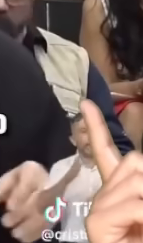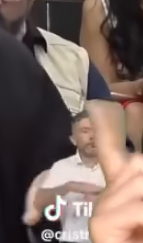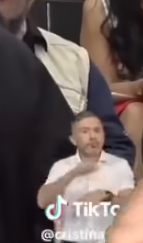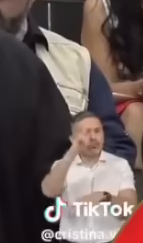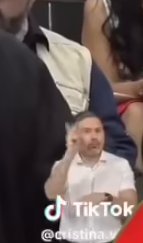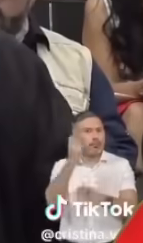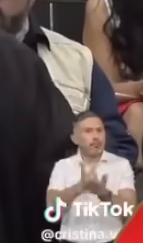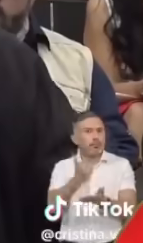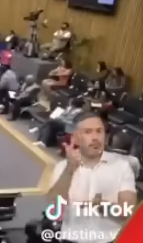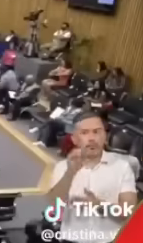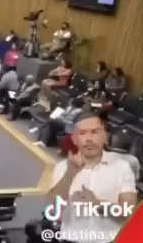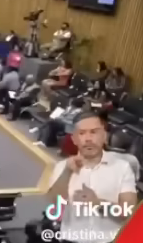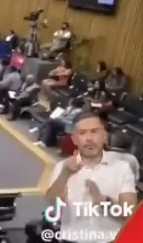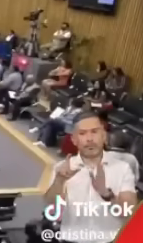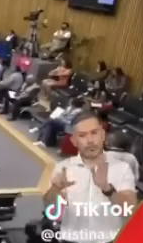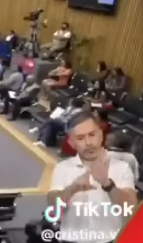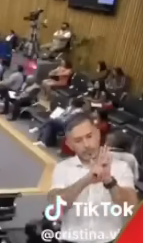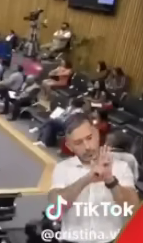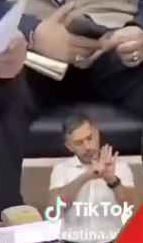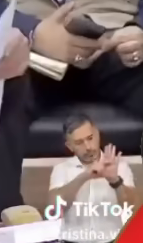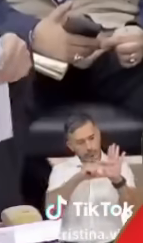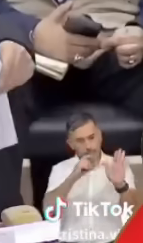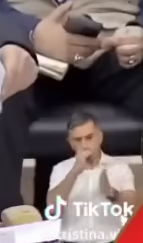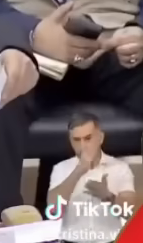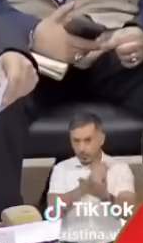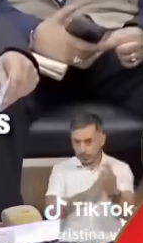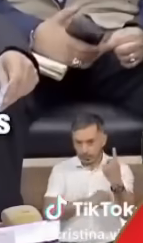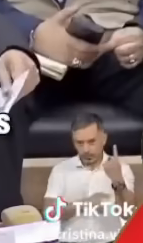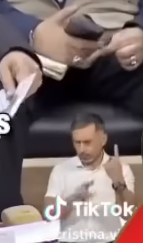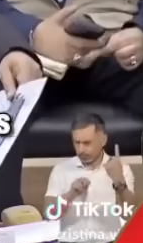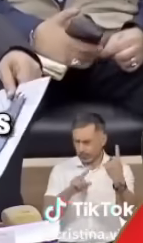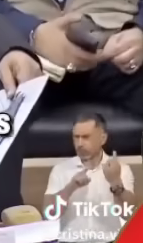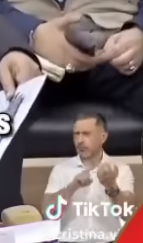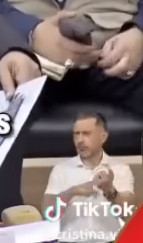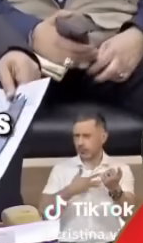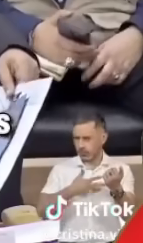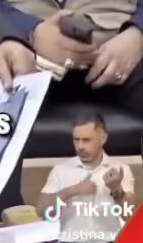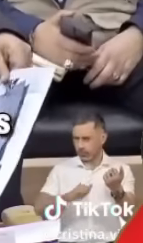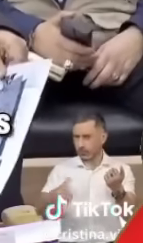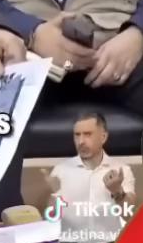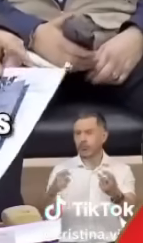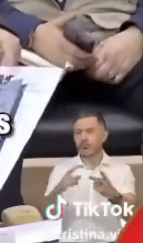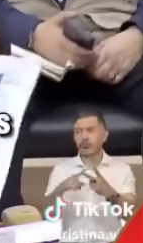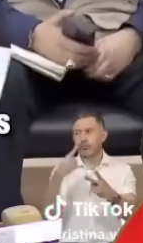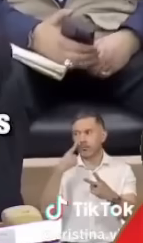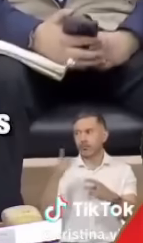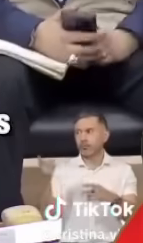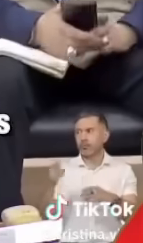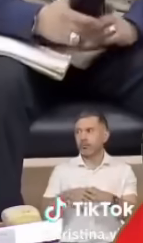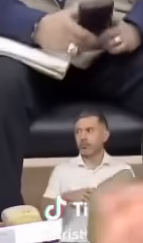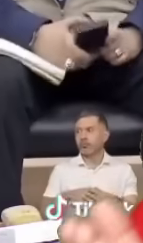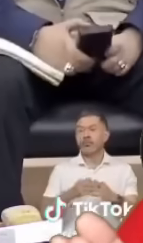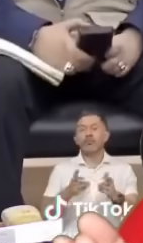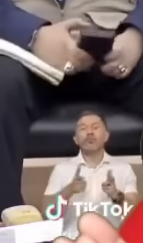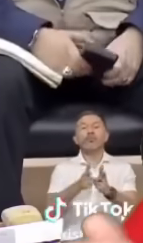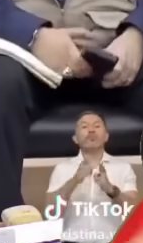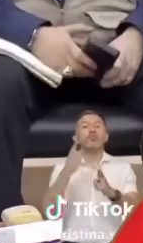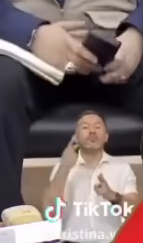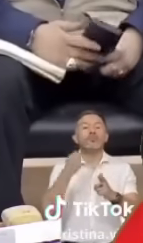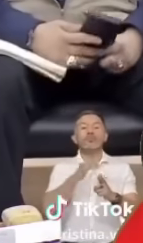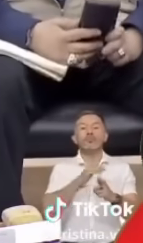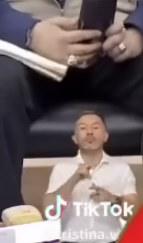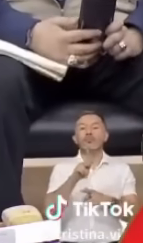de del INE no es el único Aquí está otro que dice ningún partido puede quitarte los programas sociales son tuyos